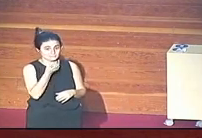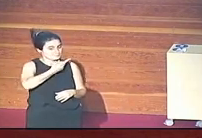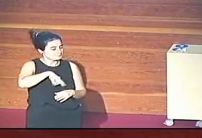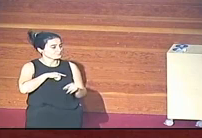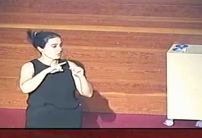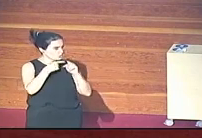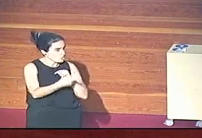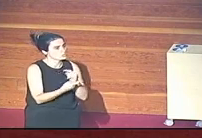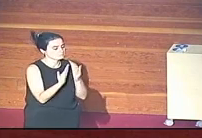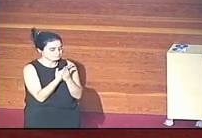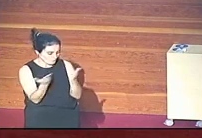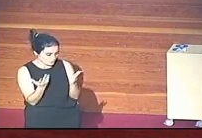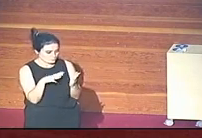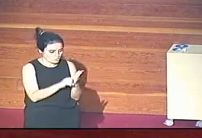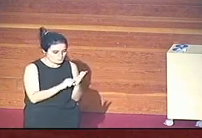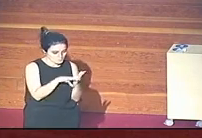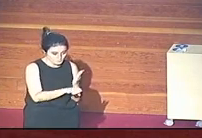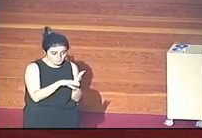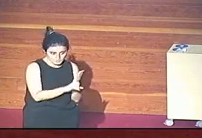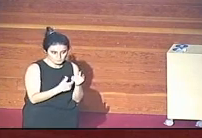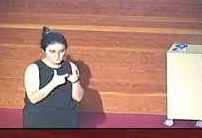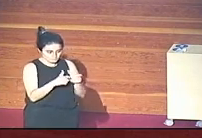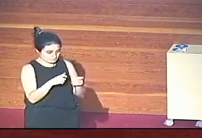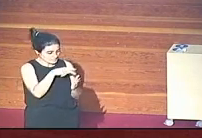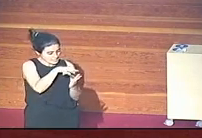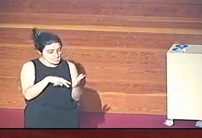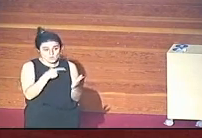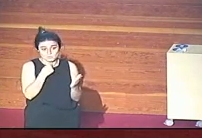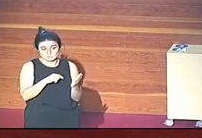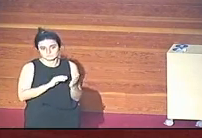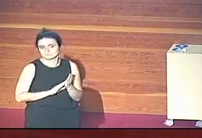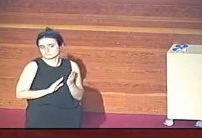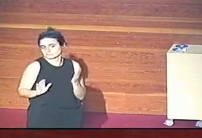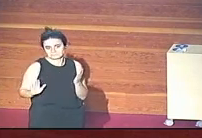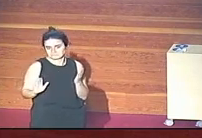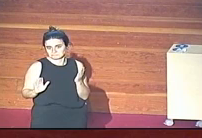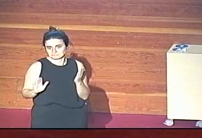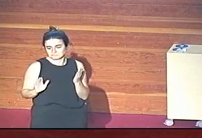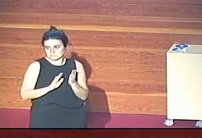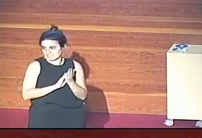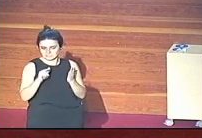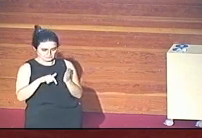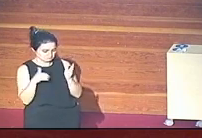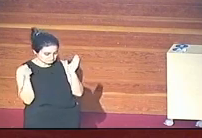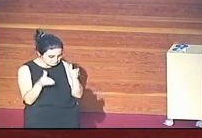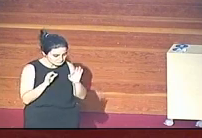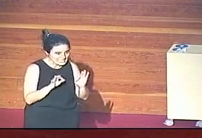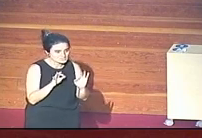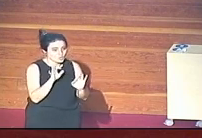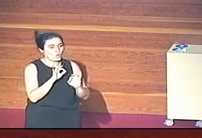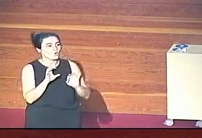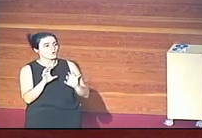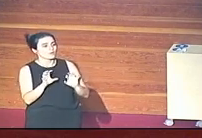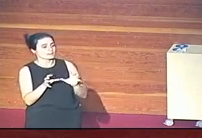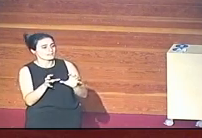un periódico y nos gusta leer esa sección bueno pues ya estamos ahí y no nos van a sacar de ahí yo tenemos nuestro programa de radio